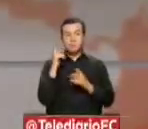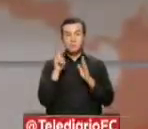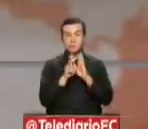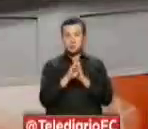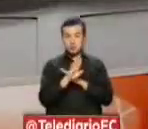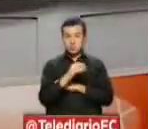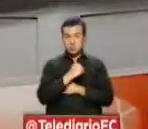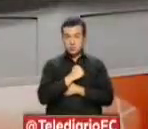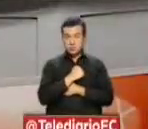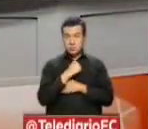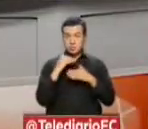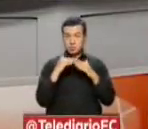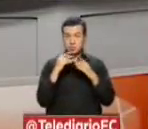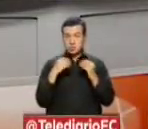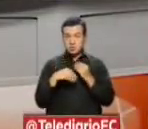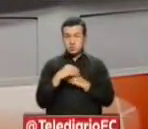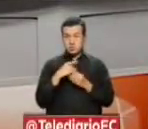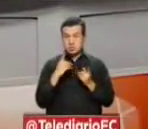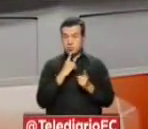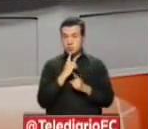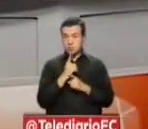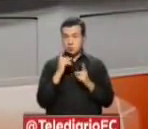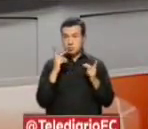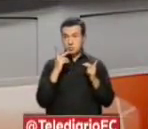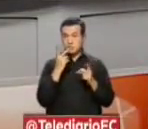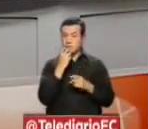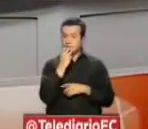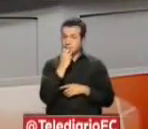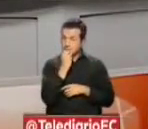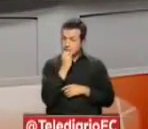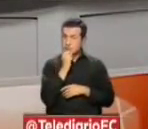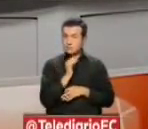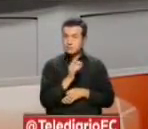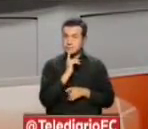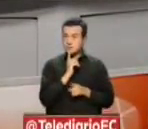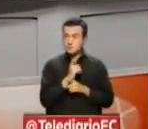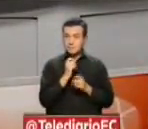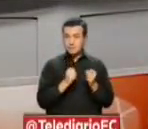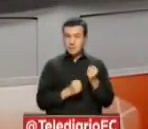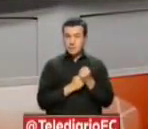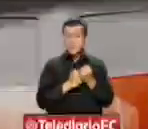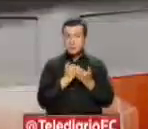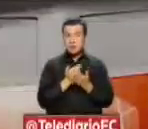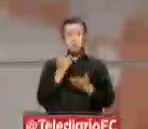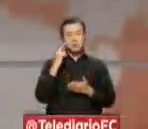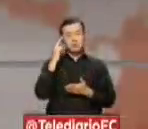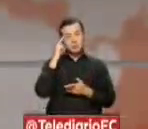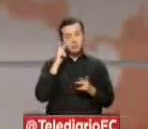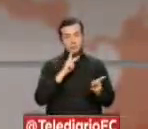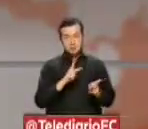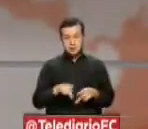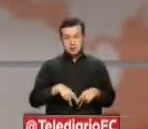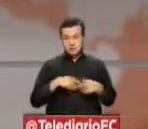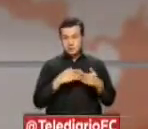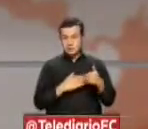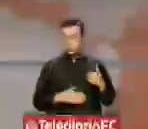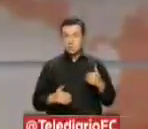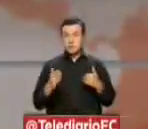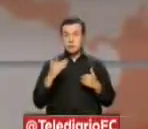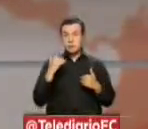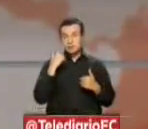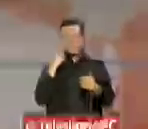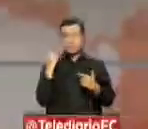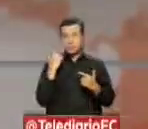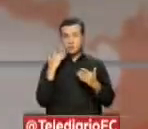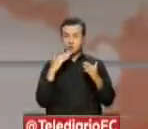terreno encadenadas con las cooperativas de ahorro y crédito que pueden servir dentro de la lógica del plan Toda una Vida para financiar